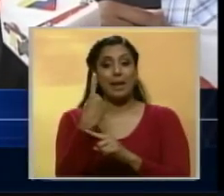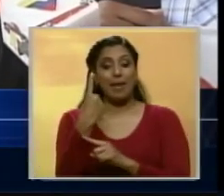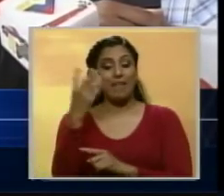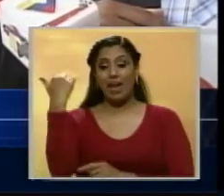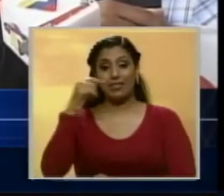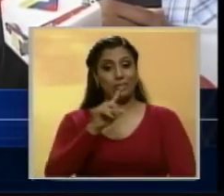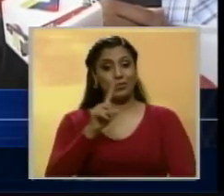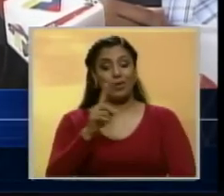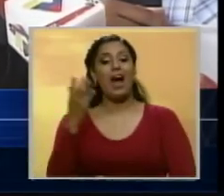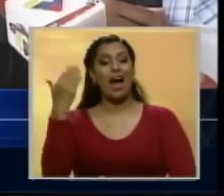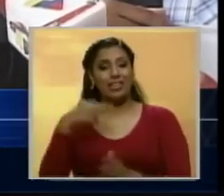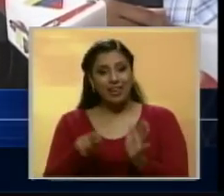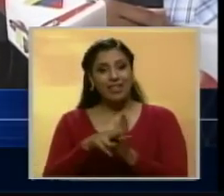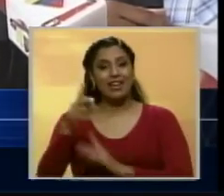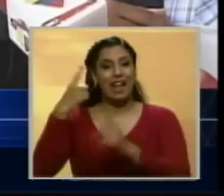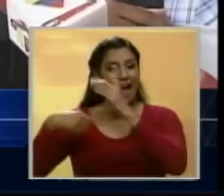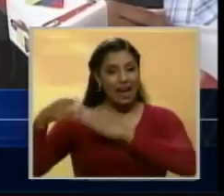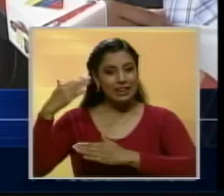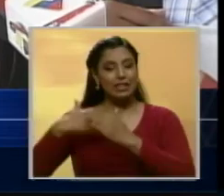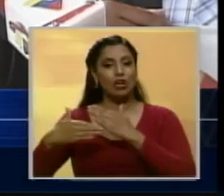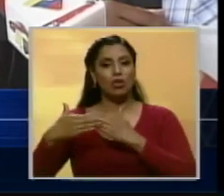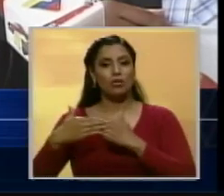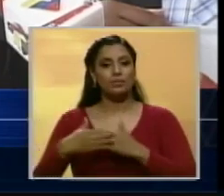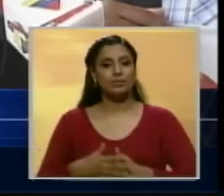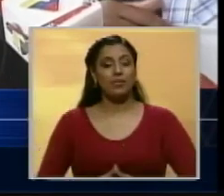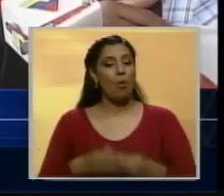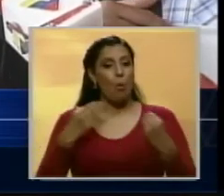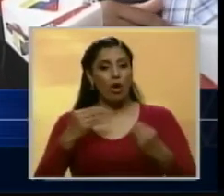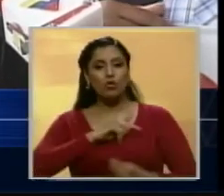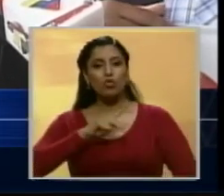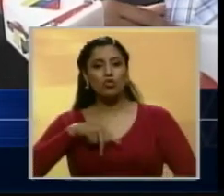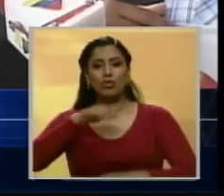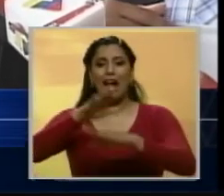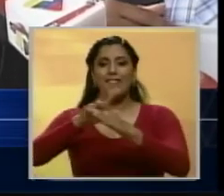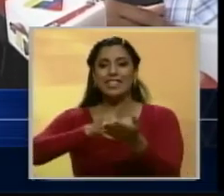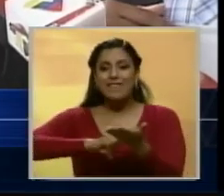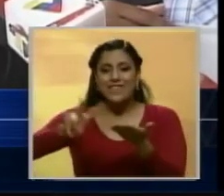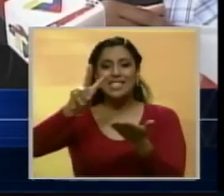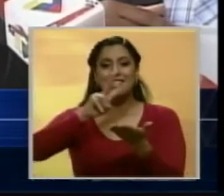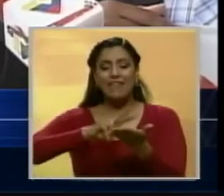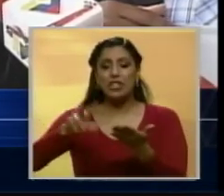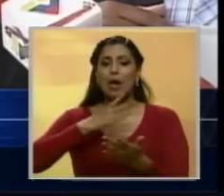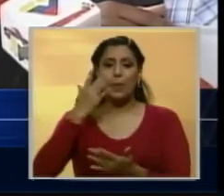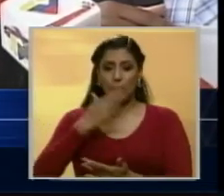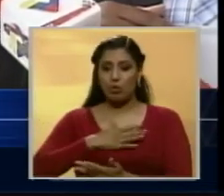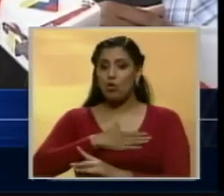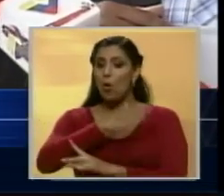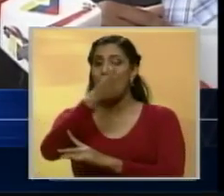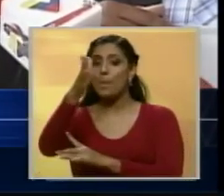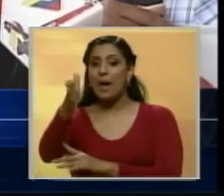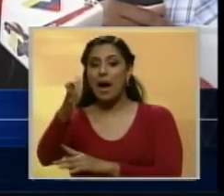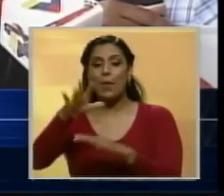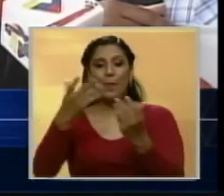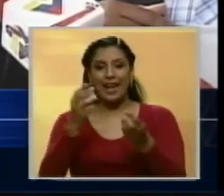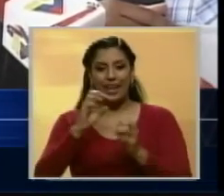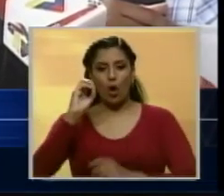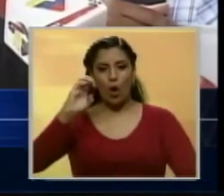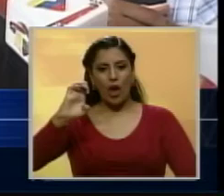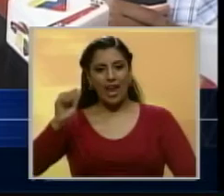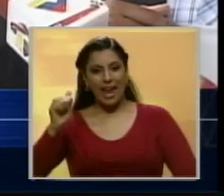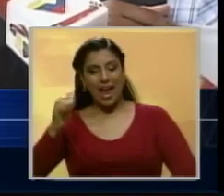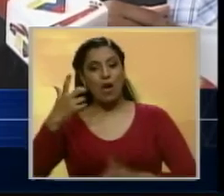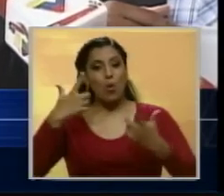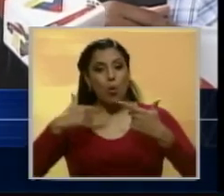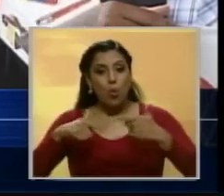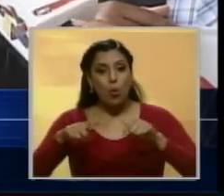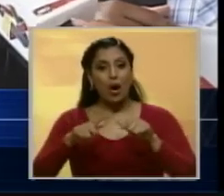que ocurre. Ya en eventos anteriores, cuando hemos solicitado visas para asistir a la Organización de Naciones Unidas, para